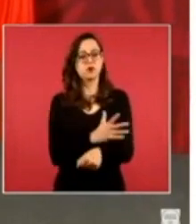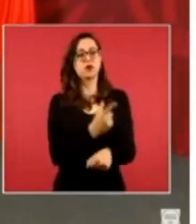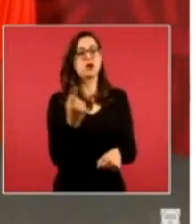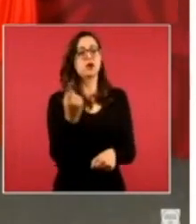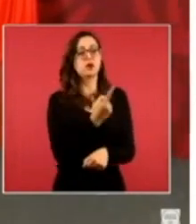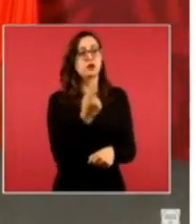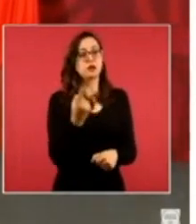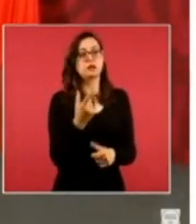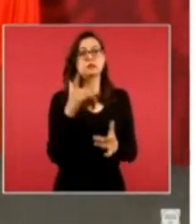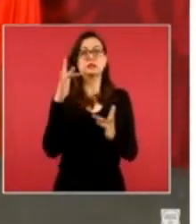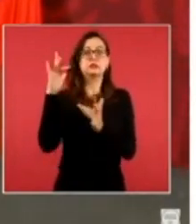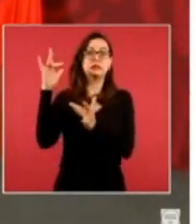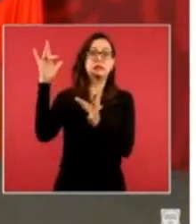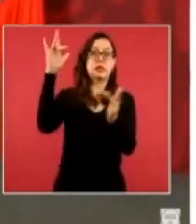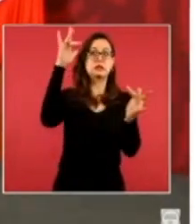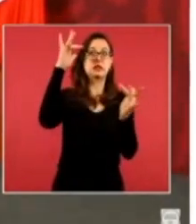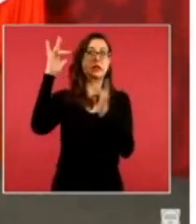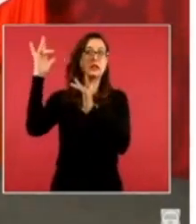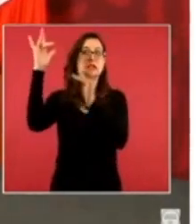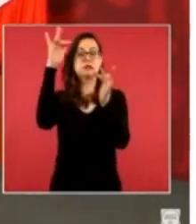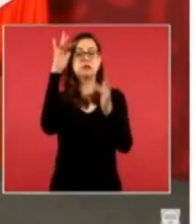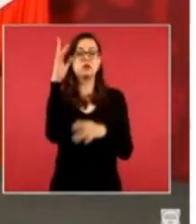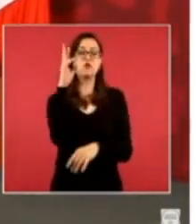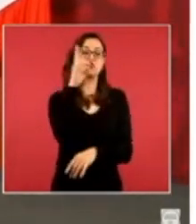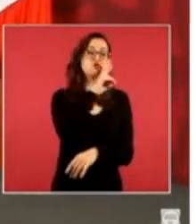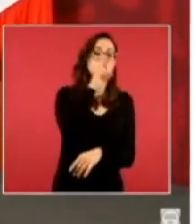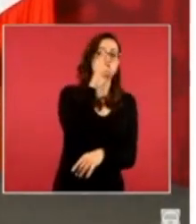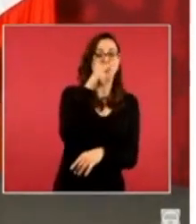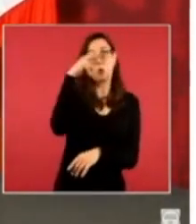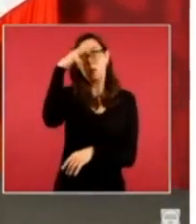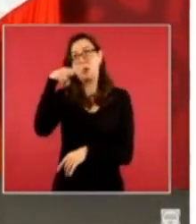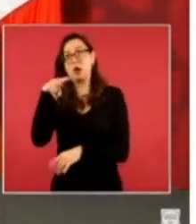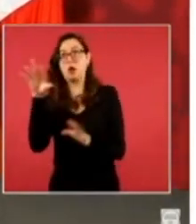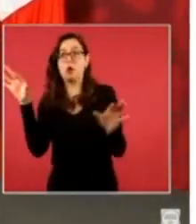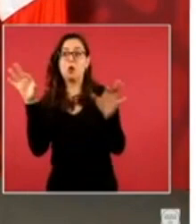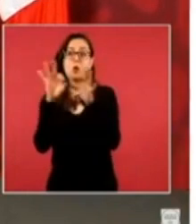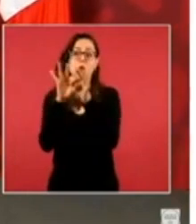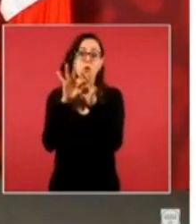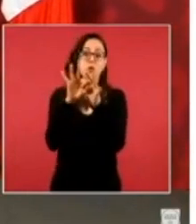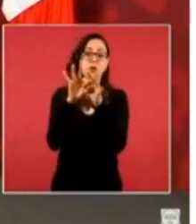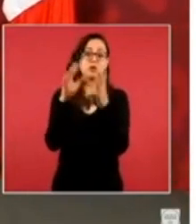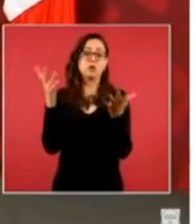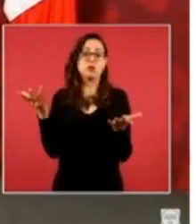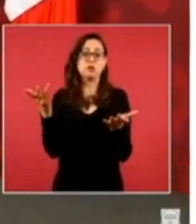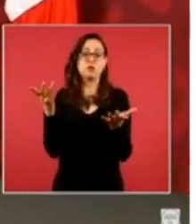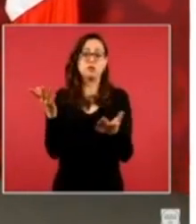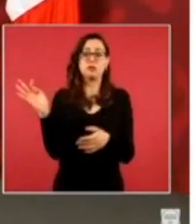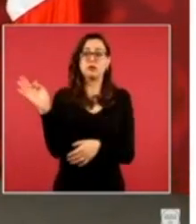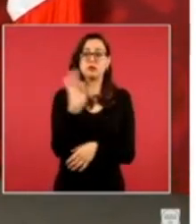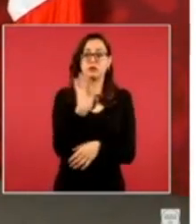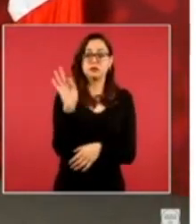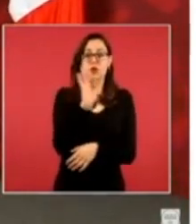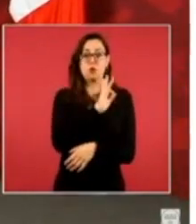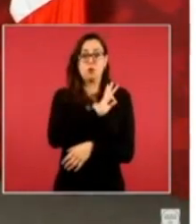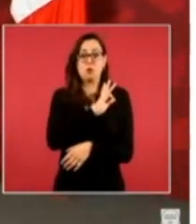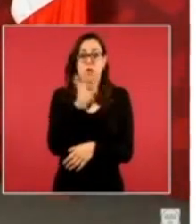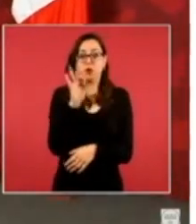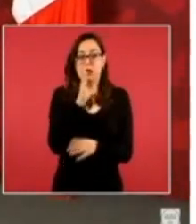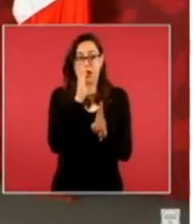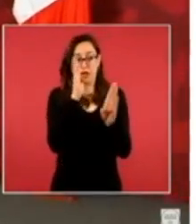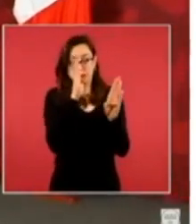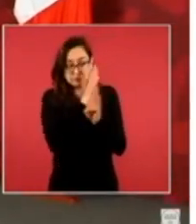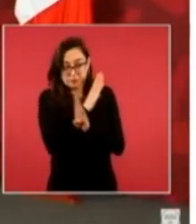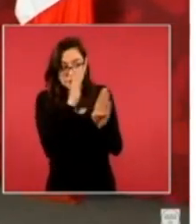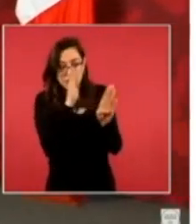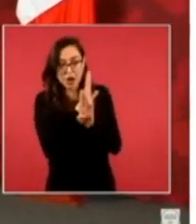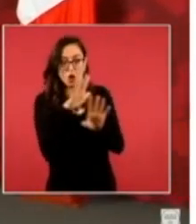acuerdo, no hubo injerencia del embajador Ken Salazar. Pues ahí están las fotos con David Monreal. Bueno, a quien subrayó,